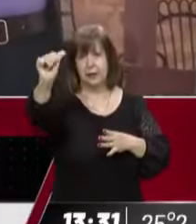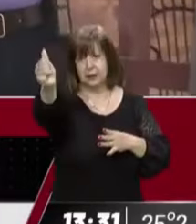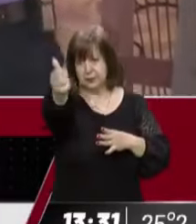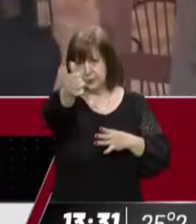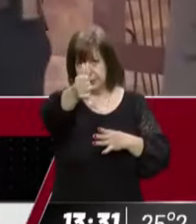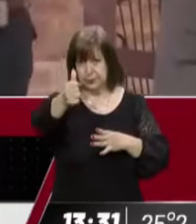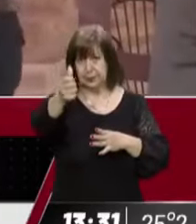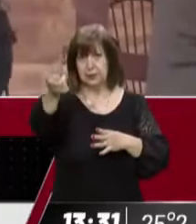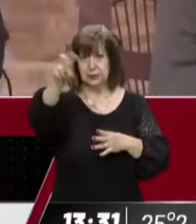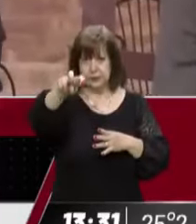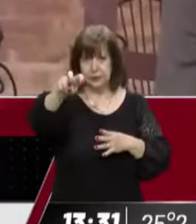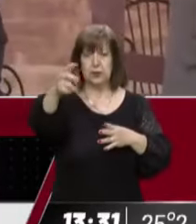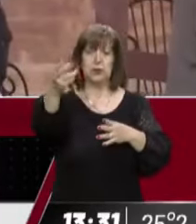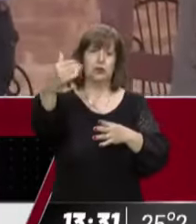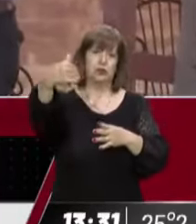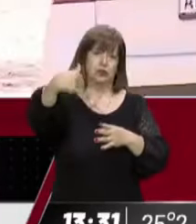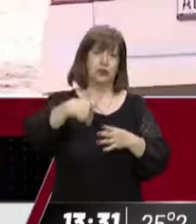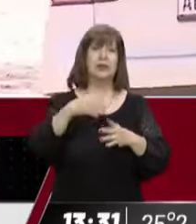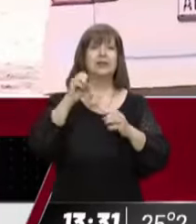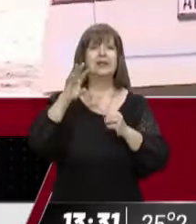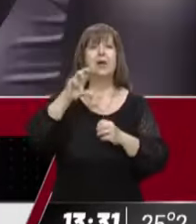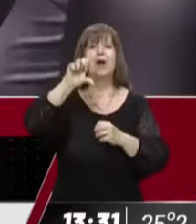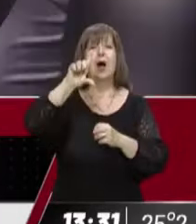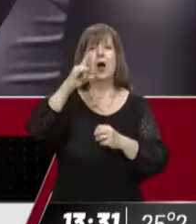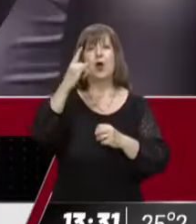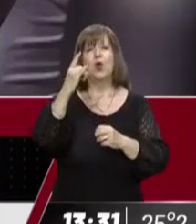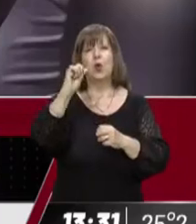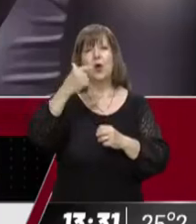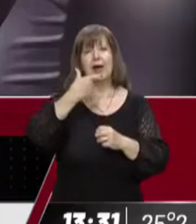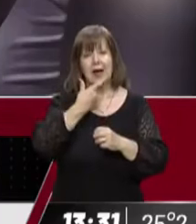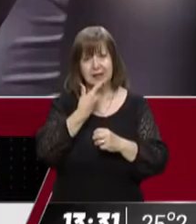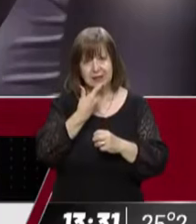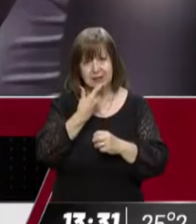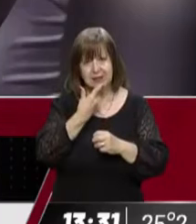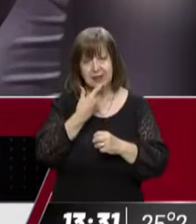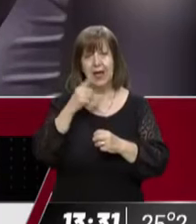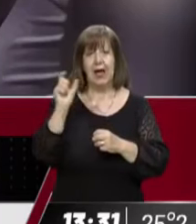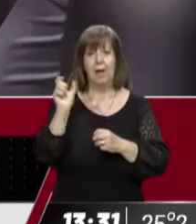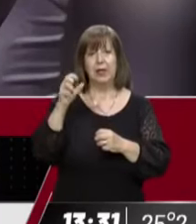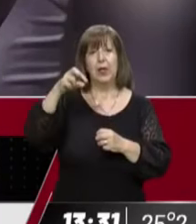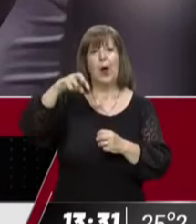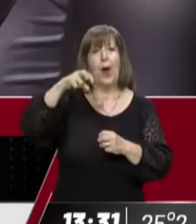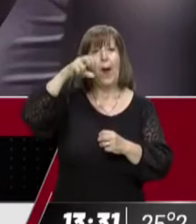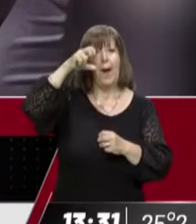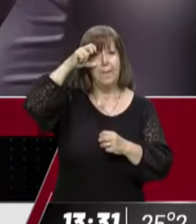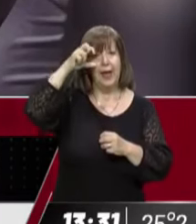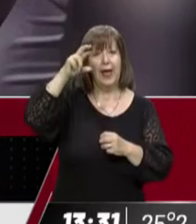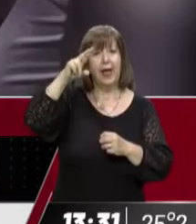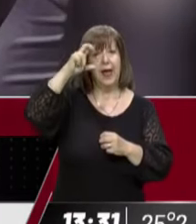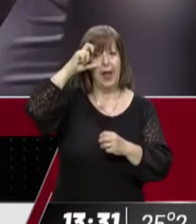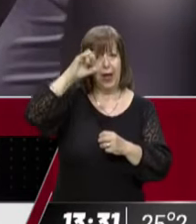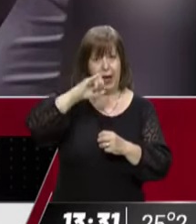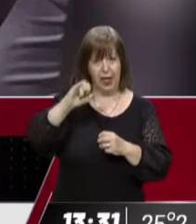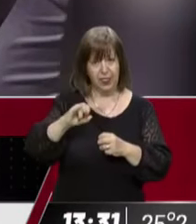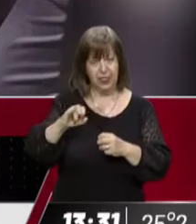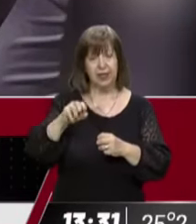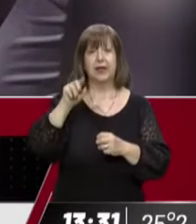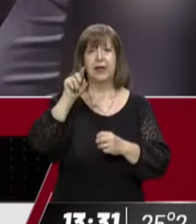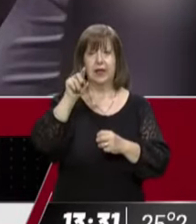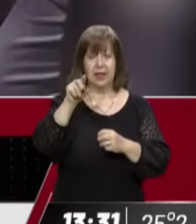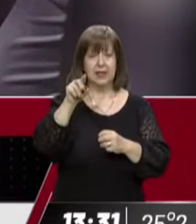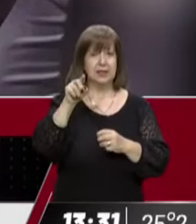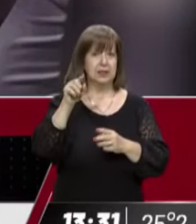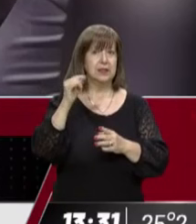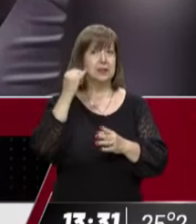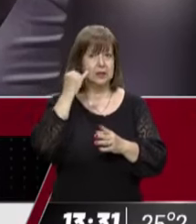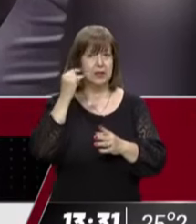Todos los caminos indican a que sí es Lucas Pérez Vicentela, la pareja en ese momento de María Victoria Ruiz, quien, como marcaban algunas